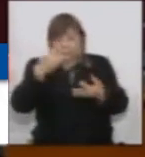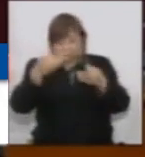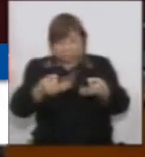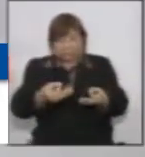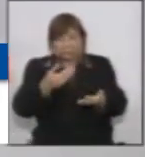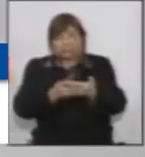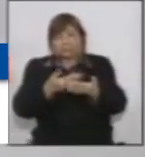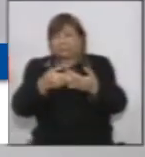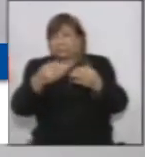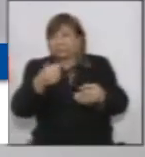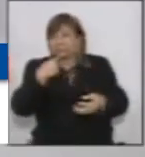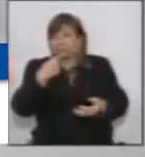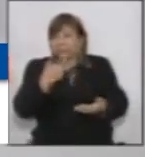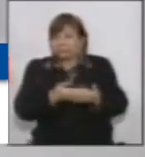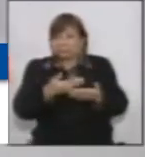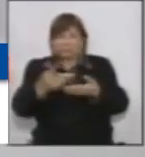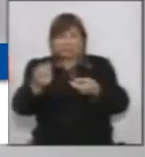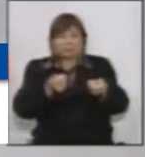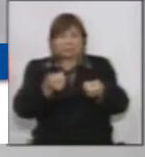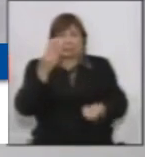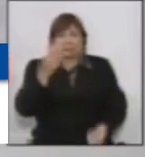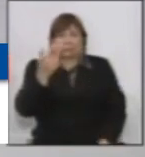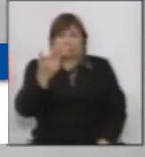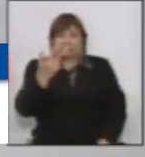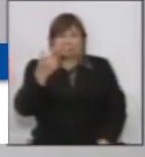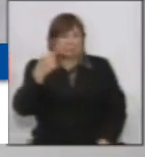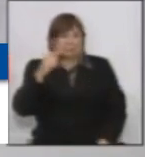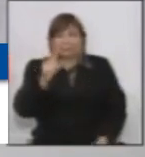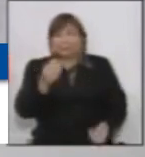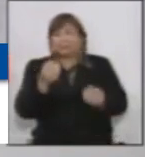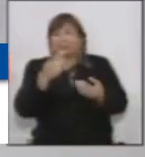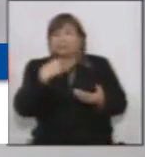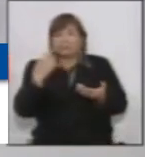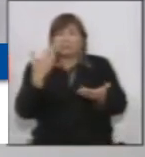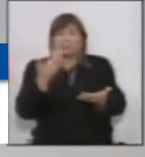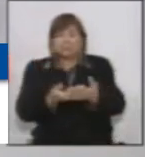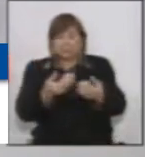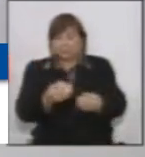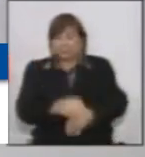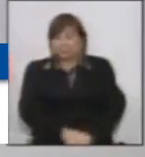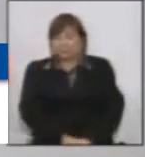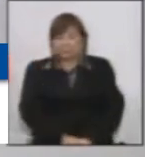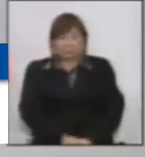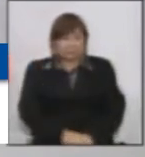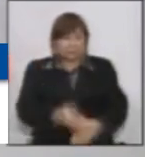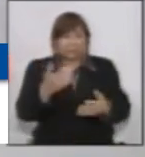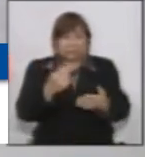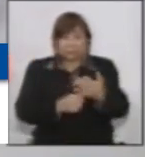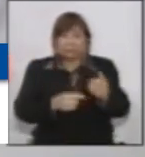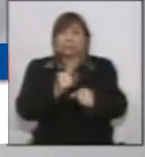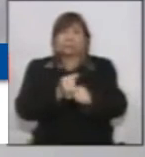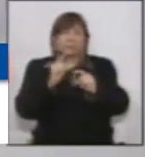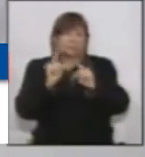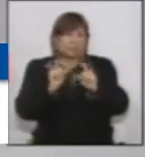sincerar las cifras y decir que son más de 43.000 muertos y no saber a cuántos muertos vamos a llegar. Si quieren el voto de confianza,